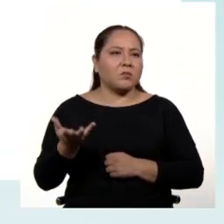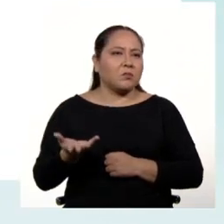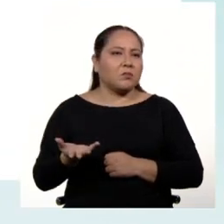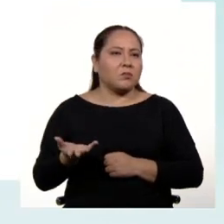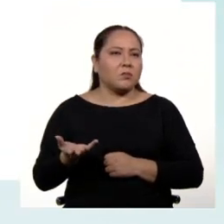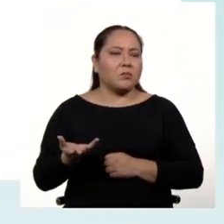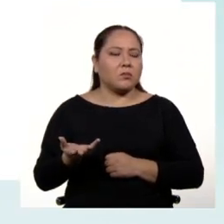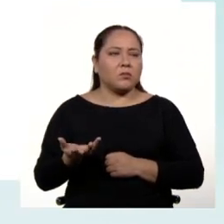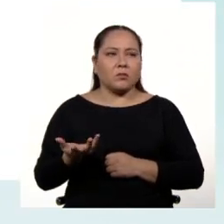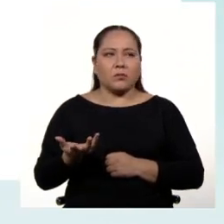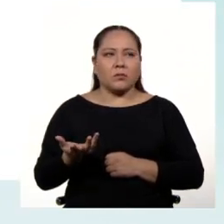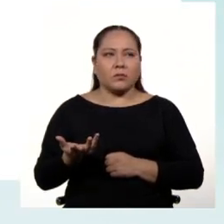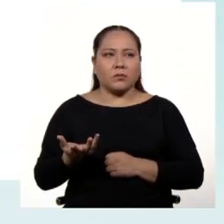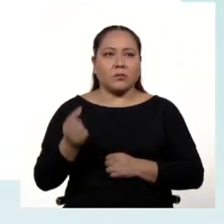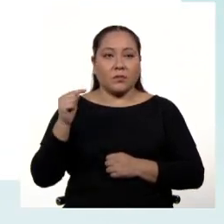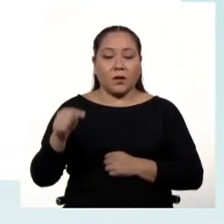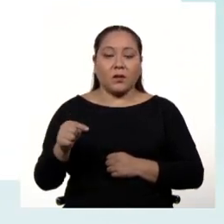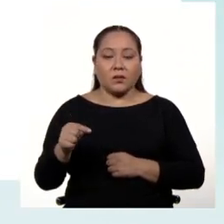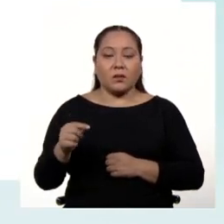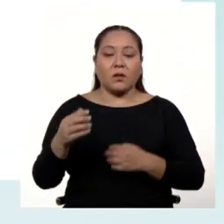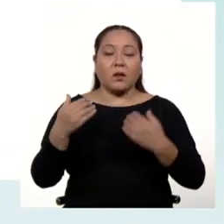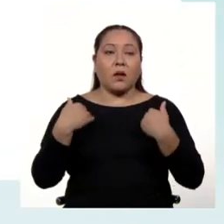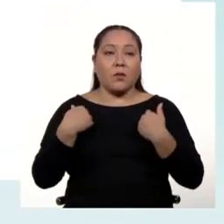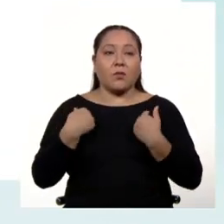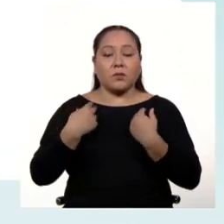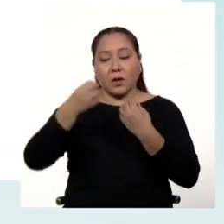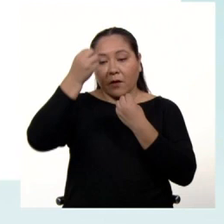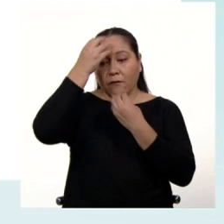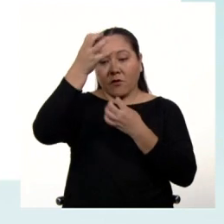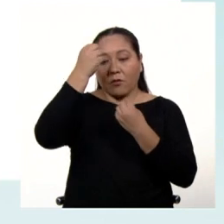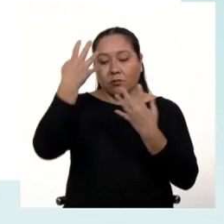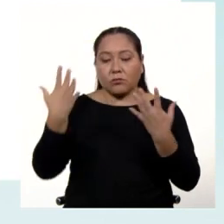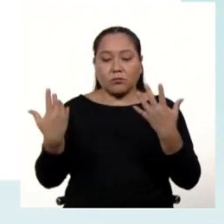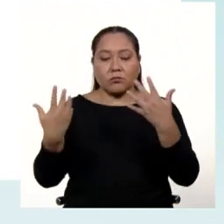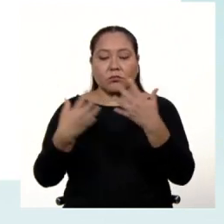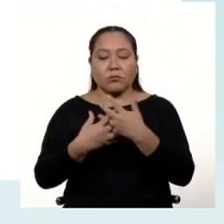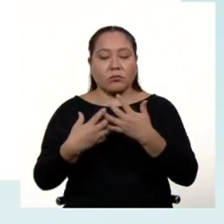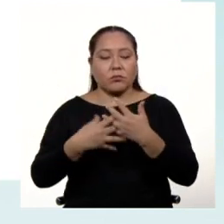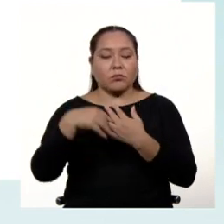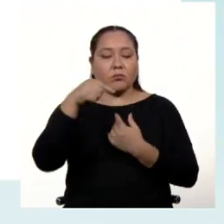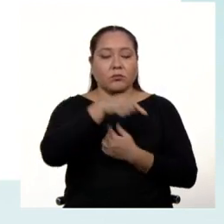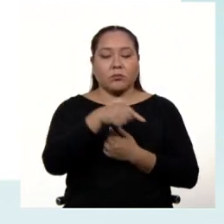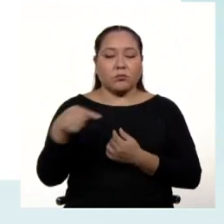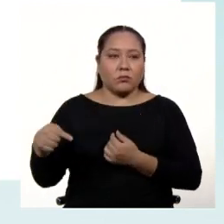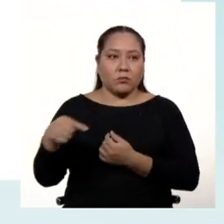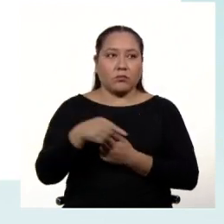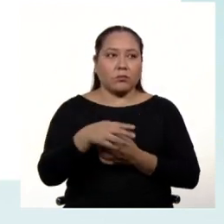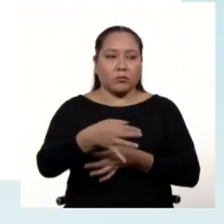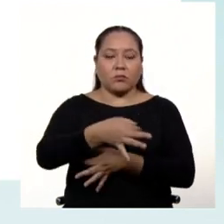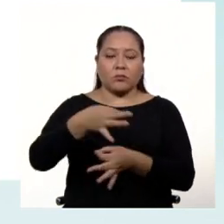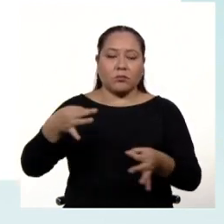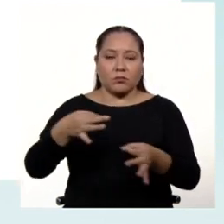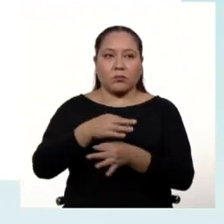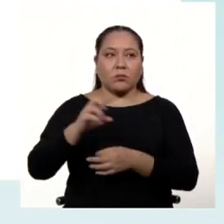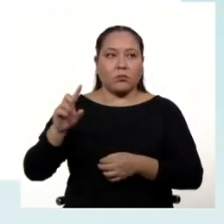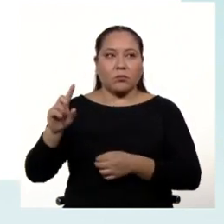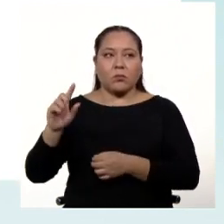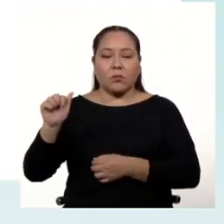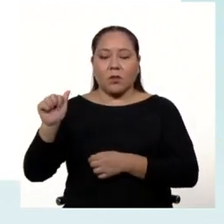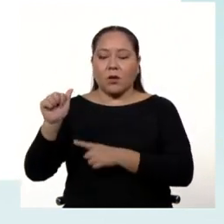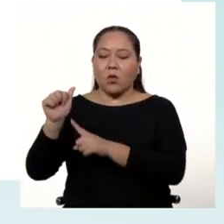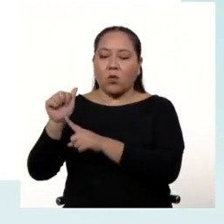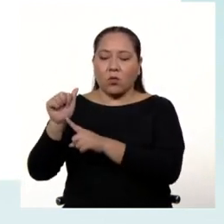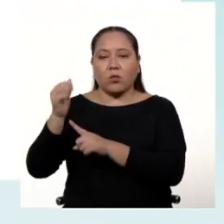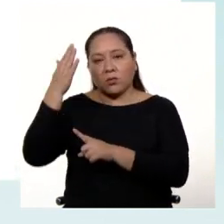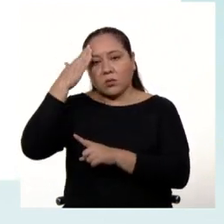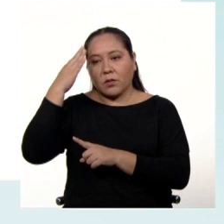seleccionada? Es la expresión matemática que se relaciona con los datos de la situación que son: el primer término a sub